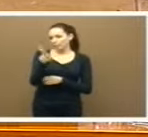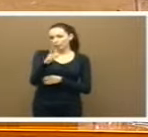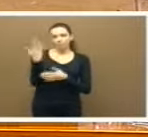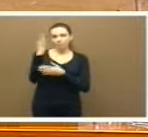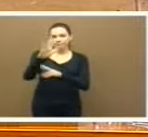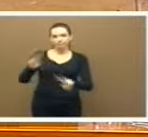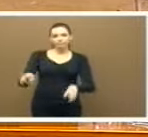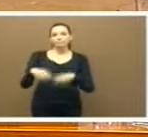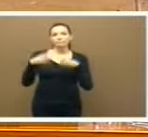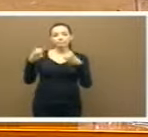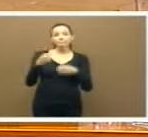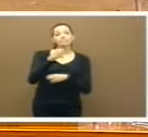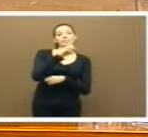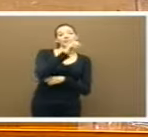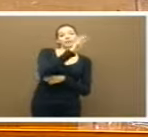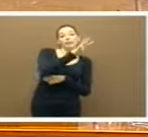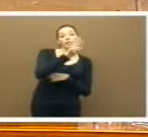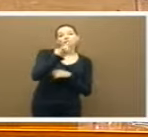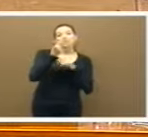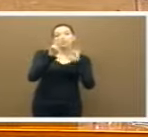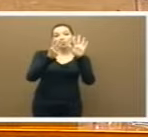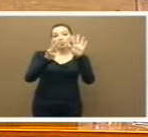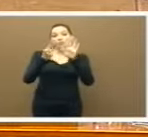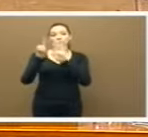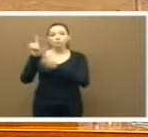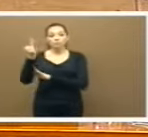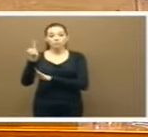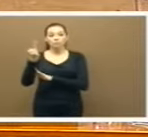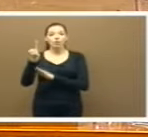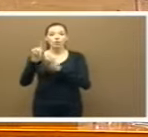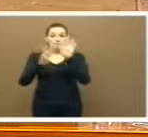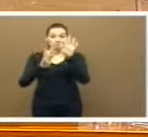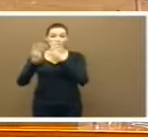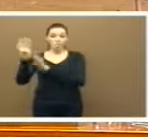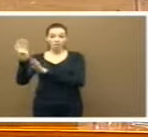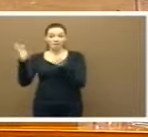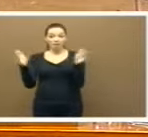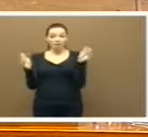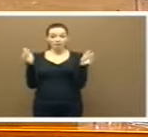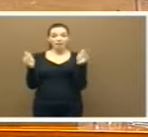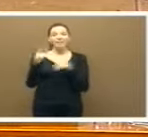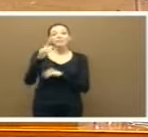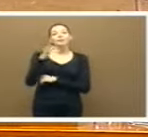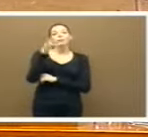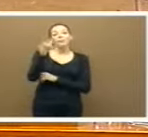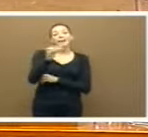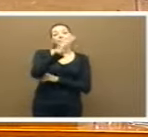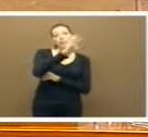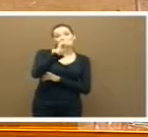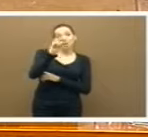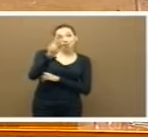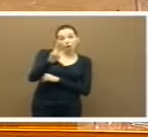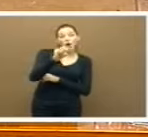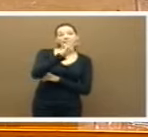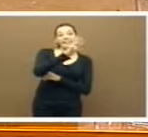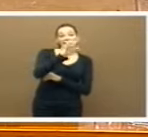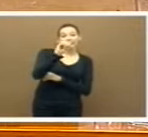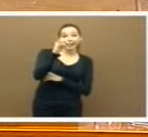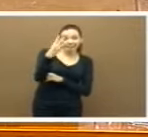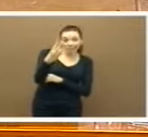Las comprendidas entre la 281 y 299, ambas incluidas, más la 302 y la 303,